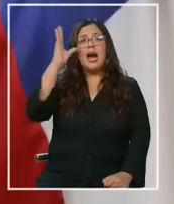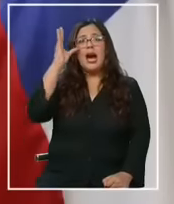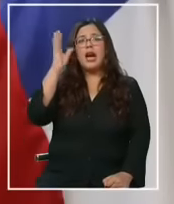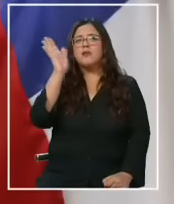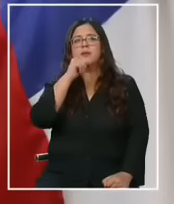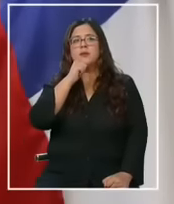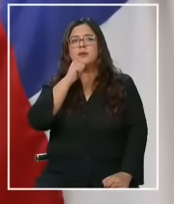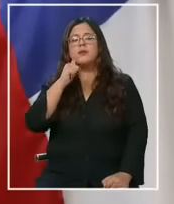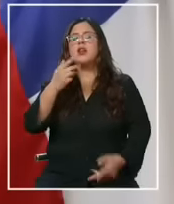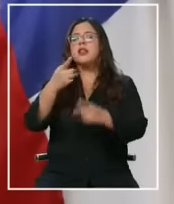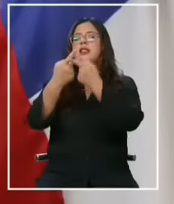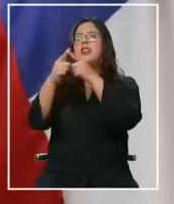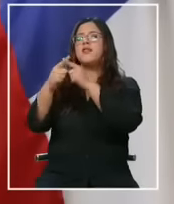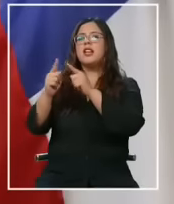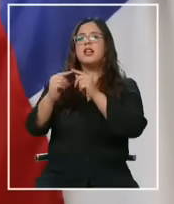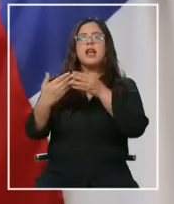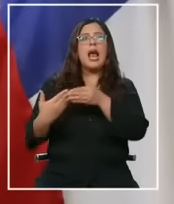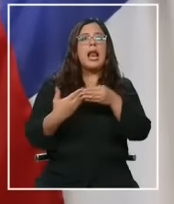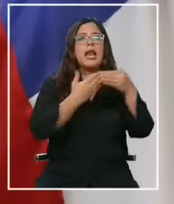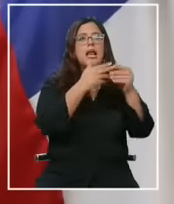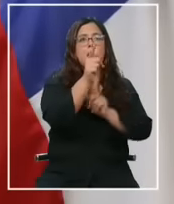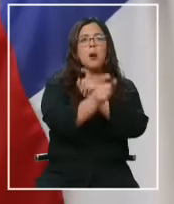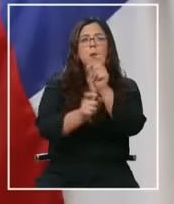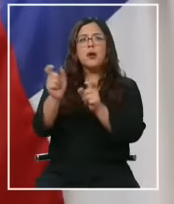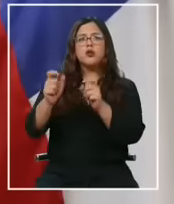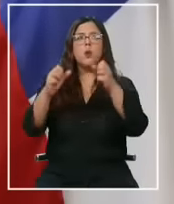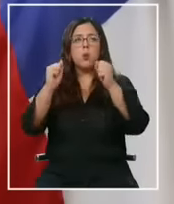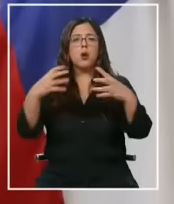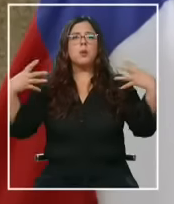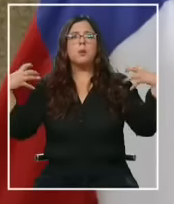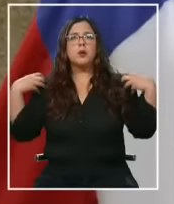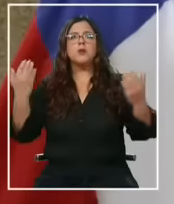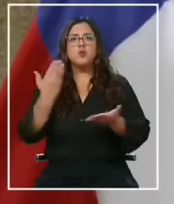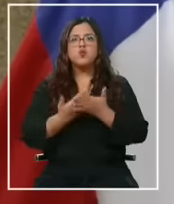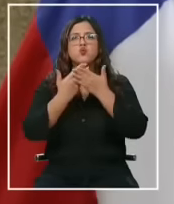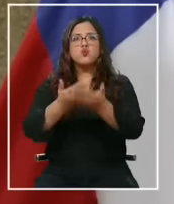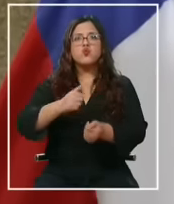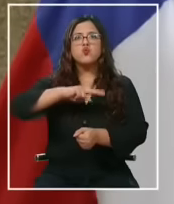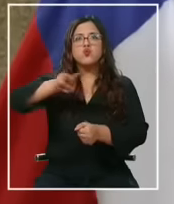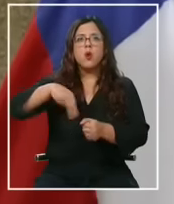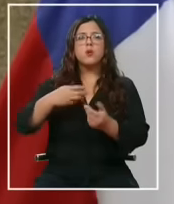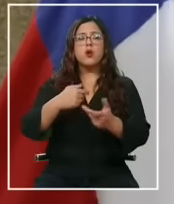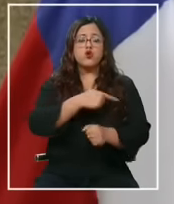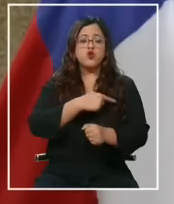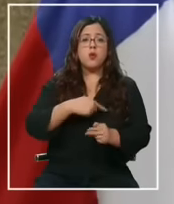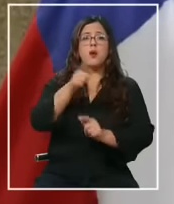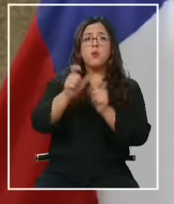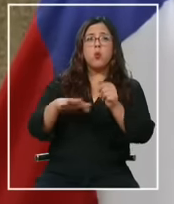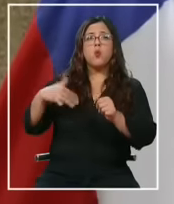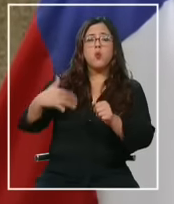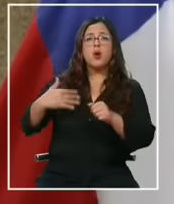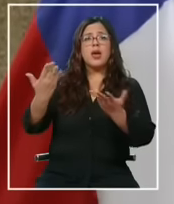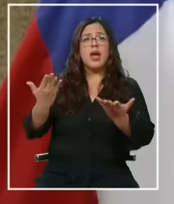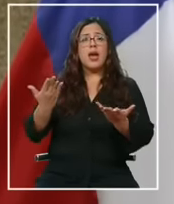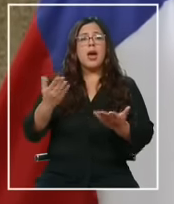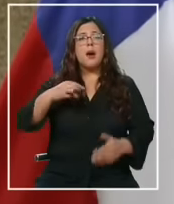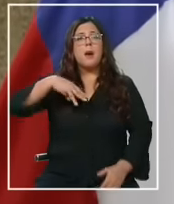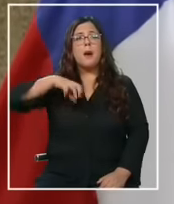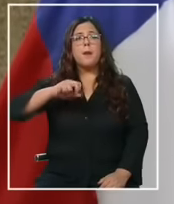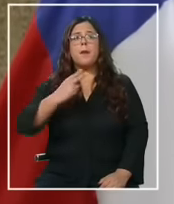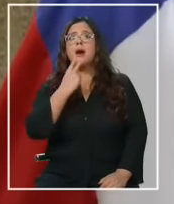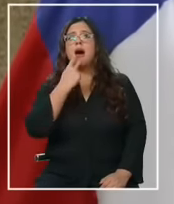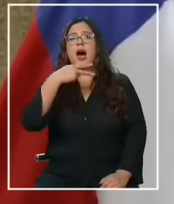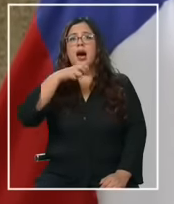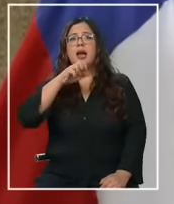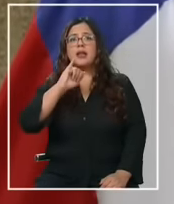que haya distintos liderazgos que puedan encabezar nuestra propuesta. Grandes nombres para que Evelyn Matthei